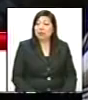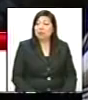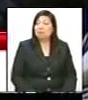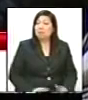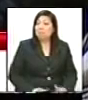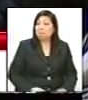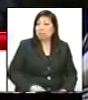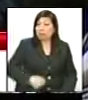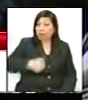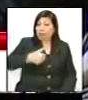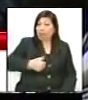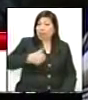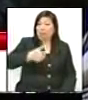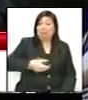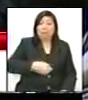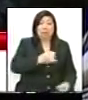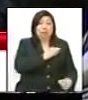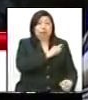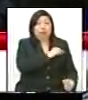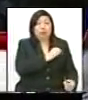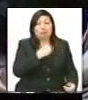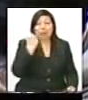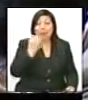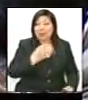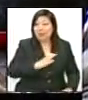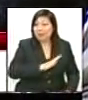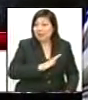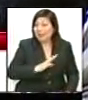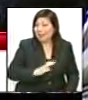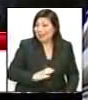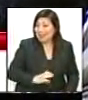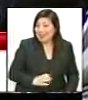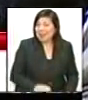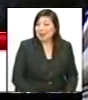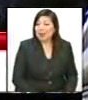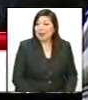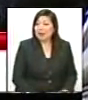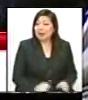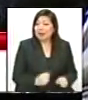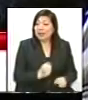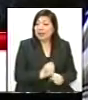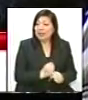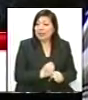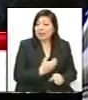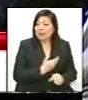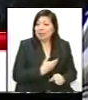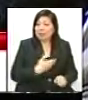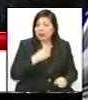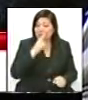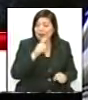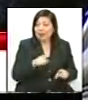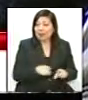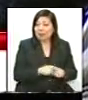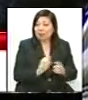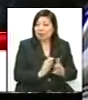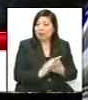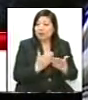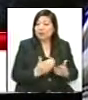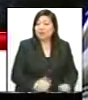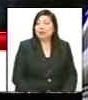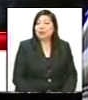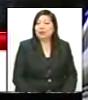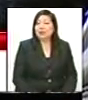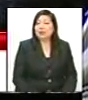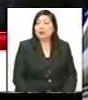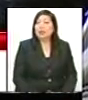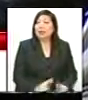máximos representantes de los poderes del Estado. Si así trabajara el presidente Vizcarra, también lo saludaríamos. Pero